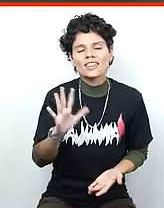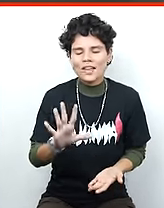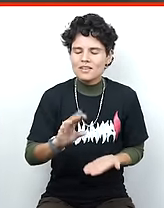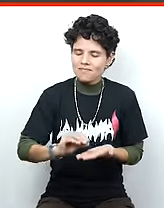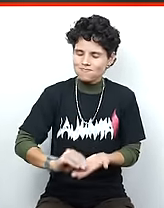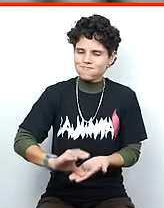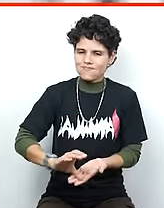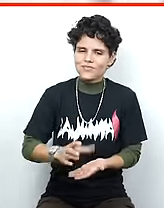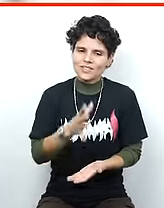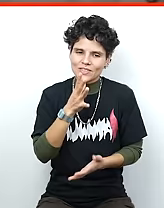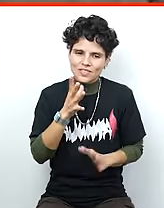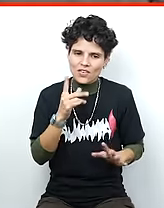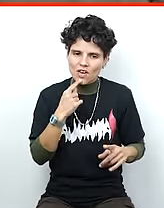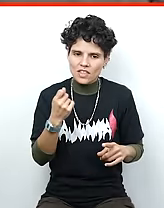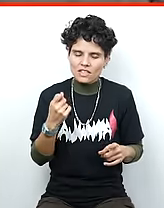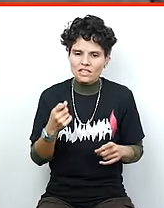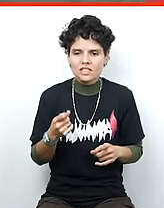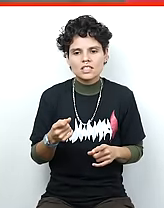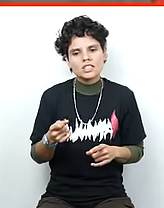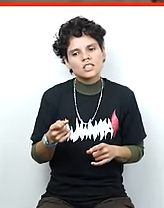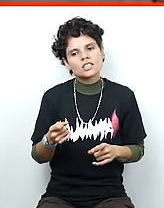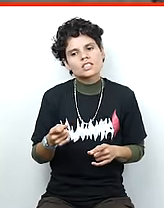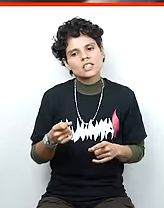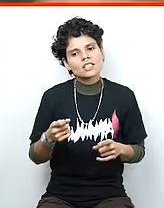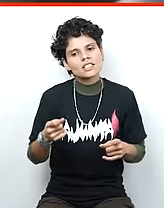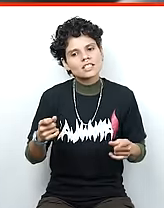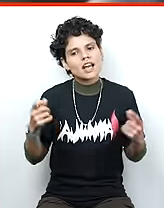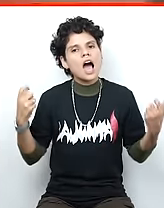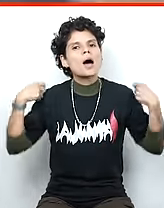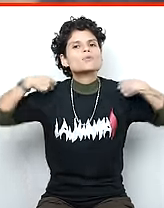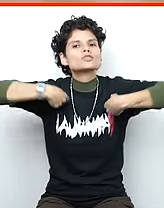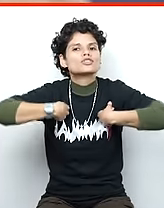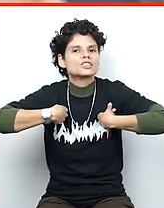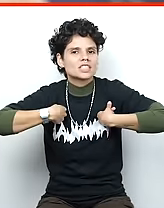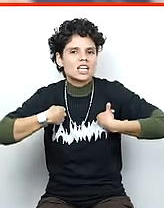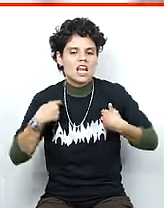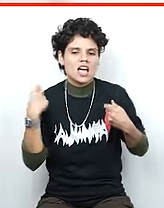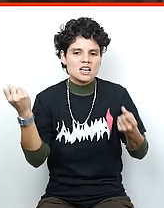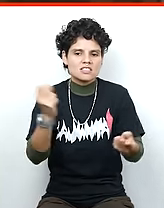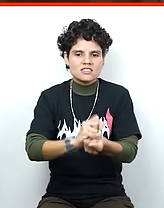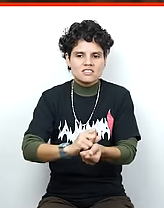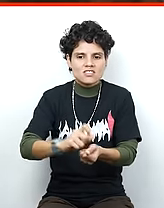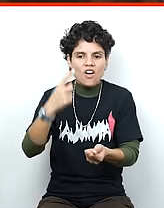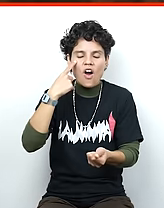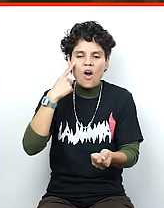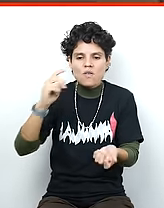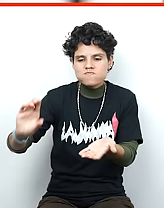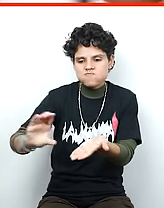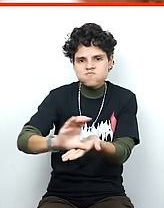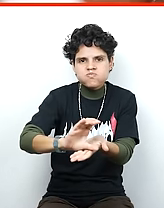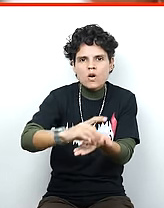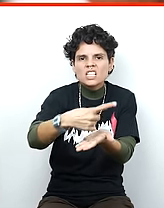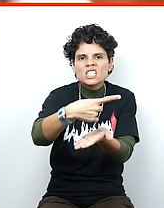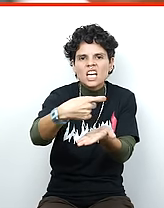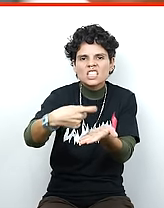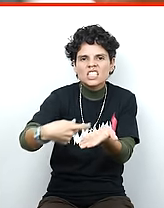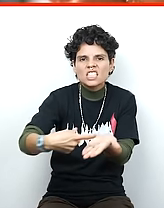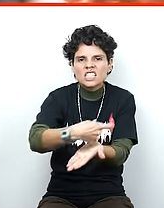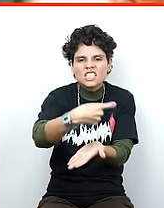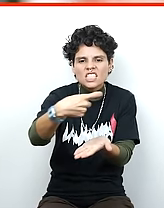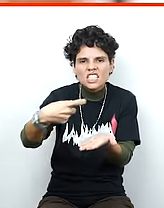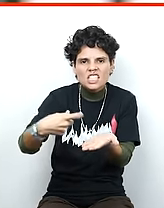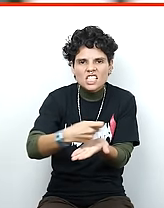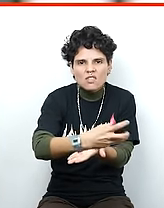Le dieron sus monedas. Sí, no lo voy a decir por el perdón, pero... La tiró en un... Se la dieron en una mochila, así se la tiraron así. Y vimos contacto. Todos los billetes de 100 así.